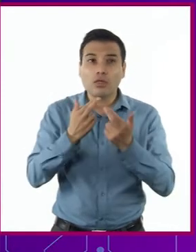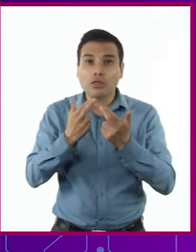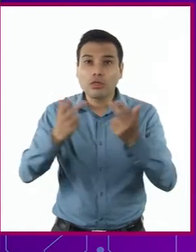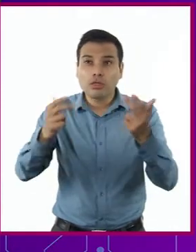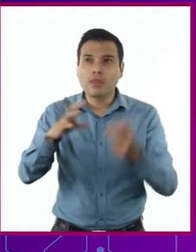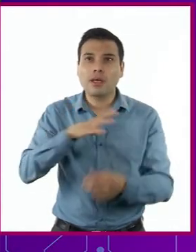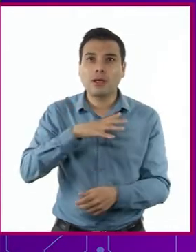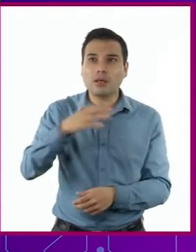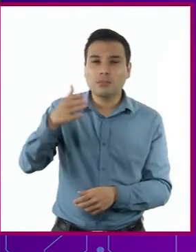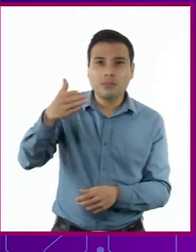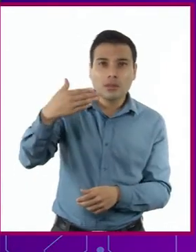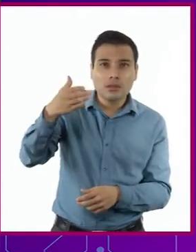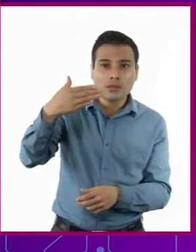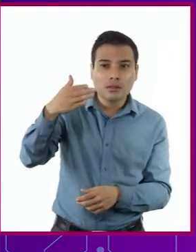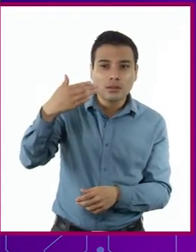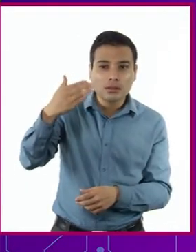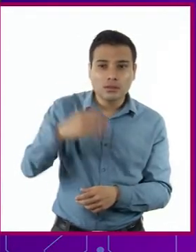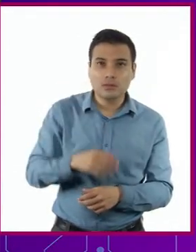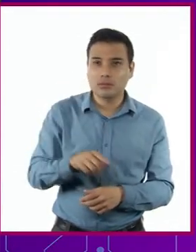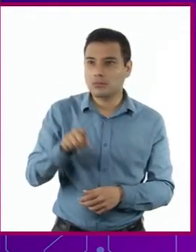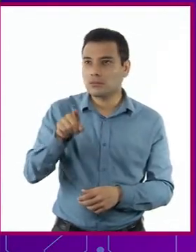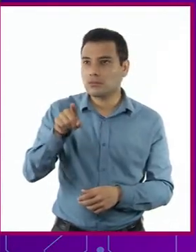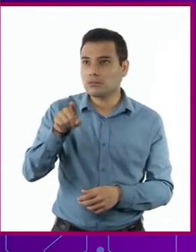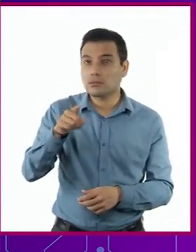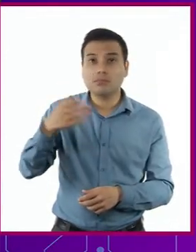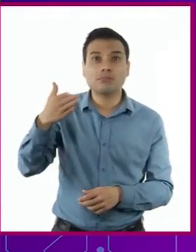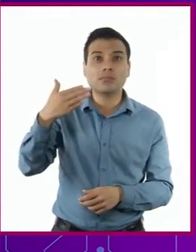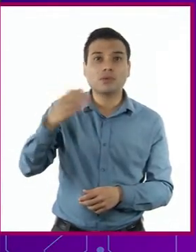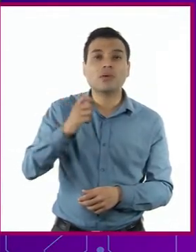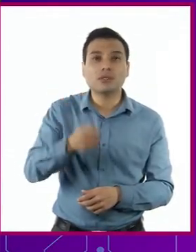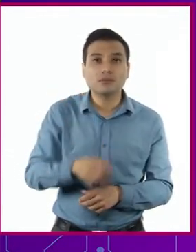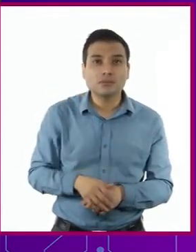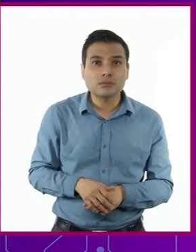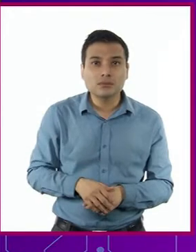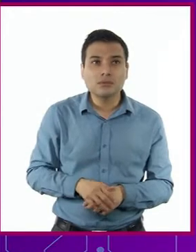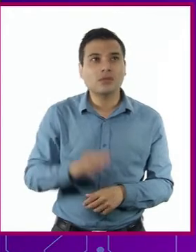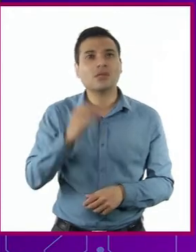movía. Y dije, ahí está pidiendo auxilio.